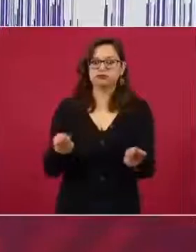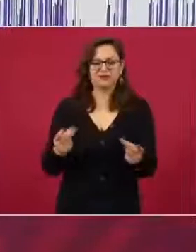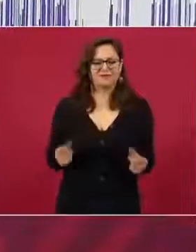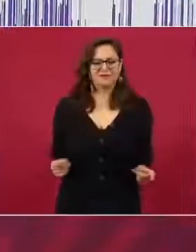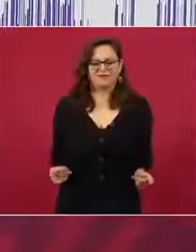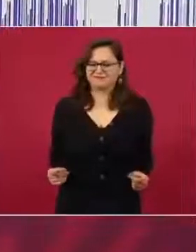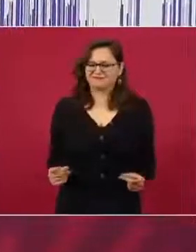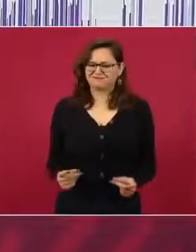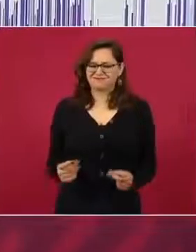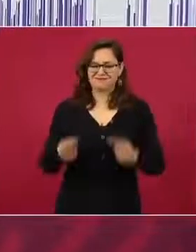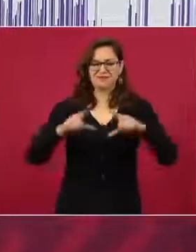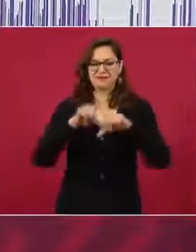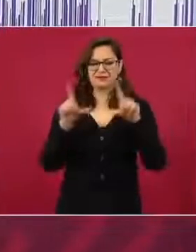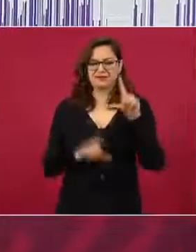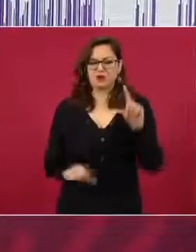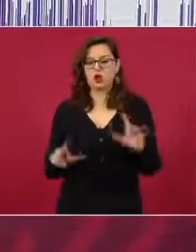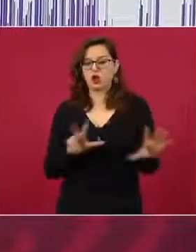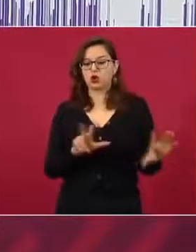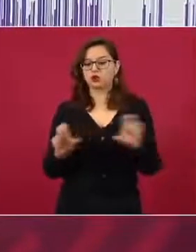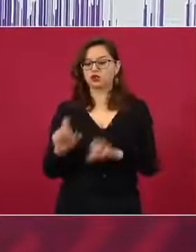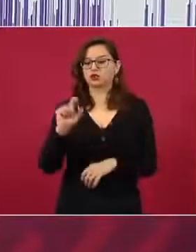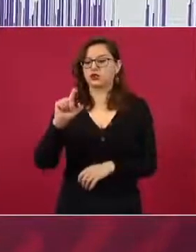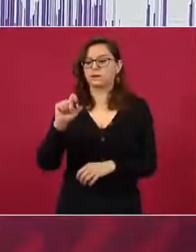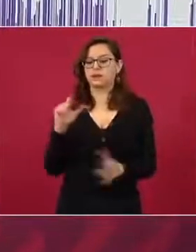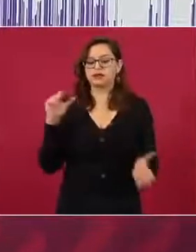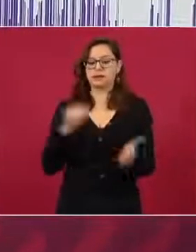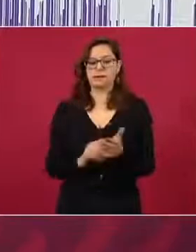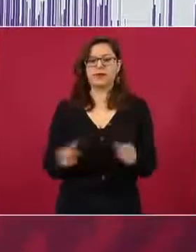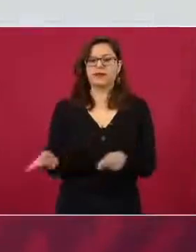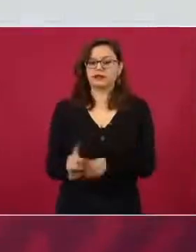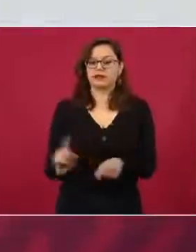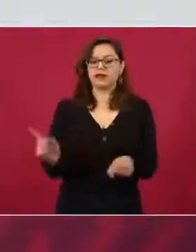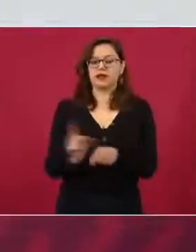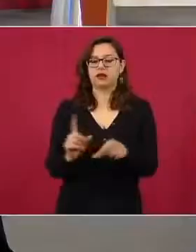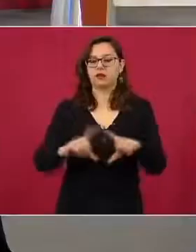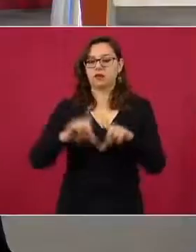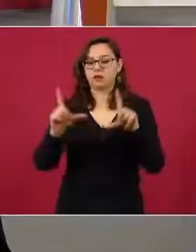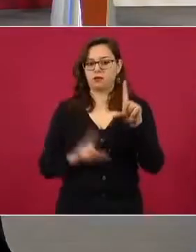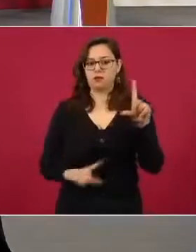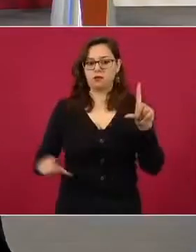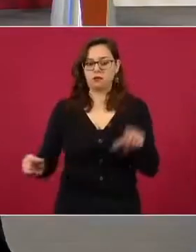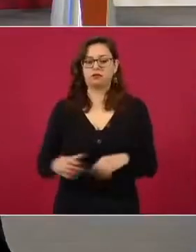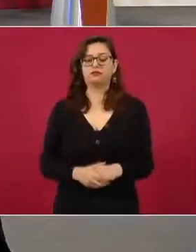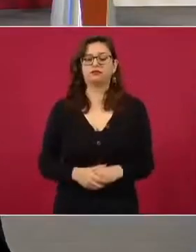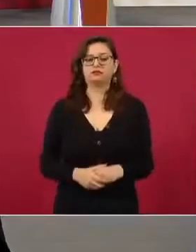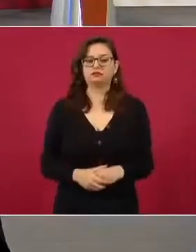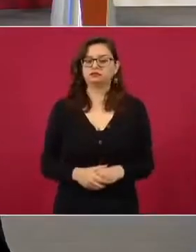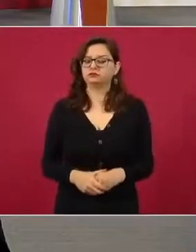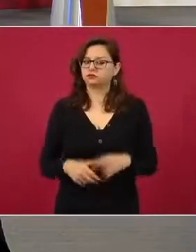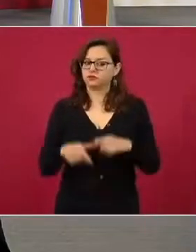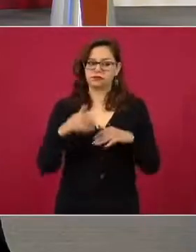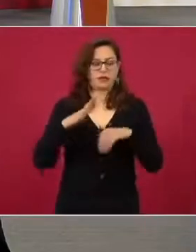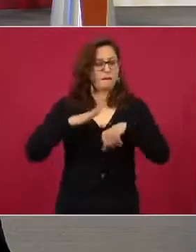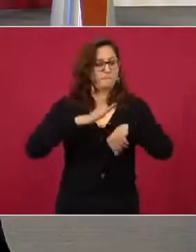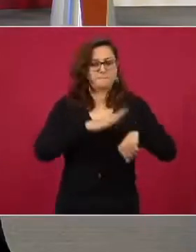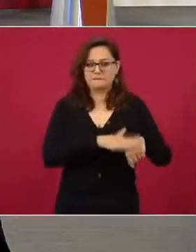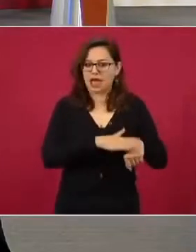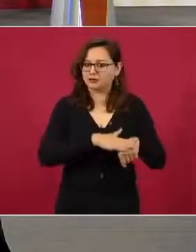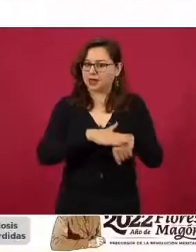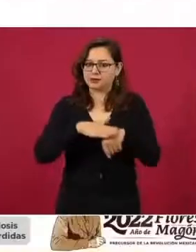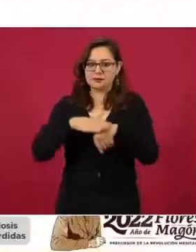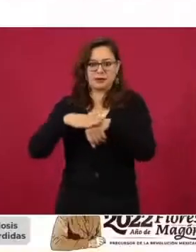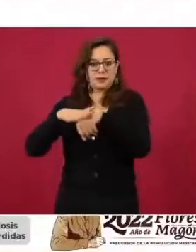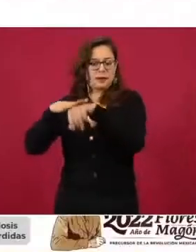y un promedio nacional de 820 mil dosis al día. La siguiente. Ha mantenido siempre su ritmo